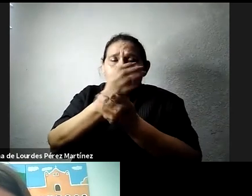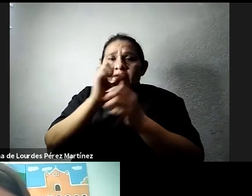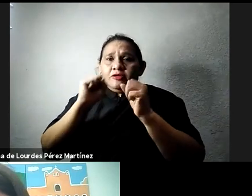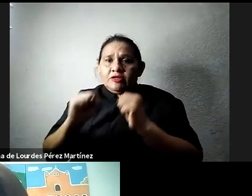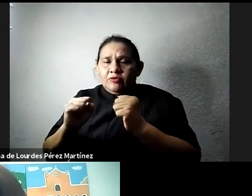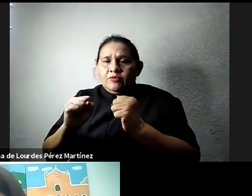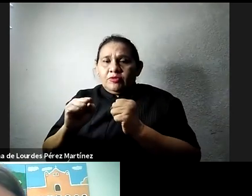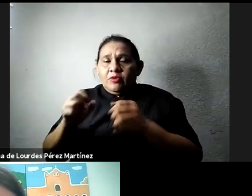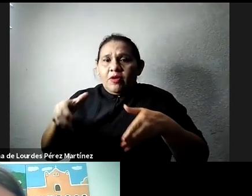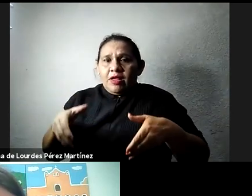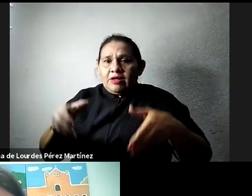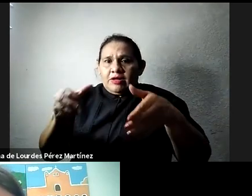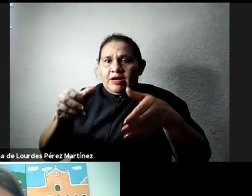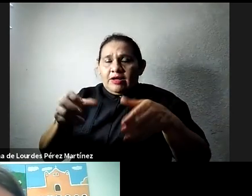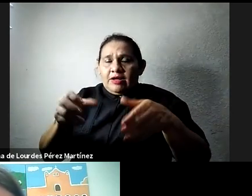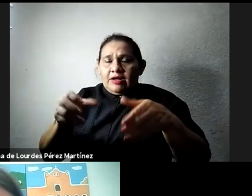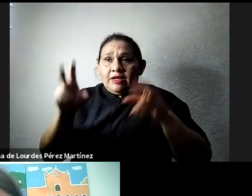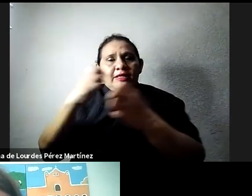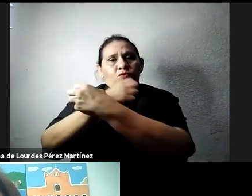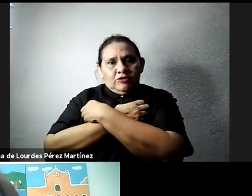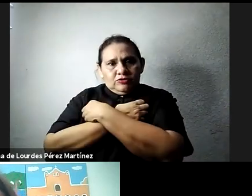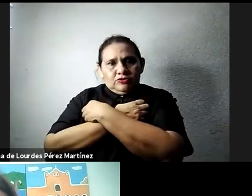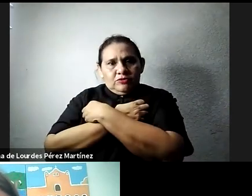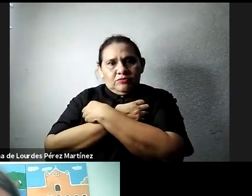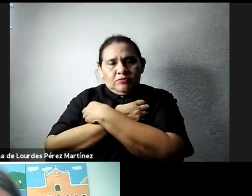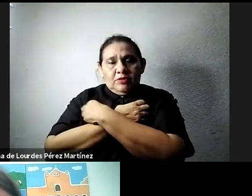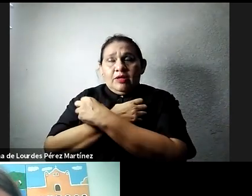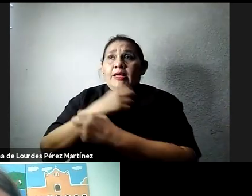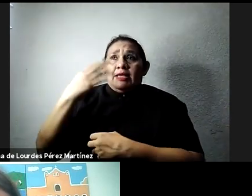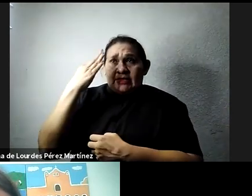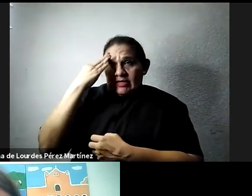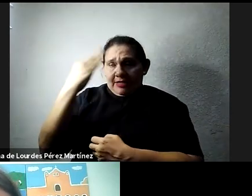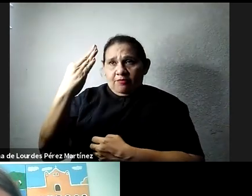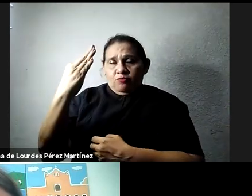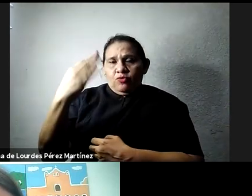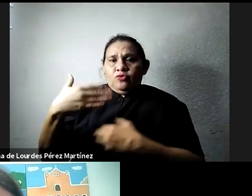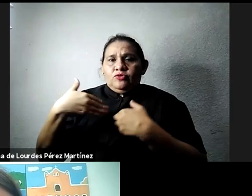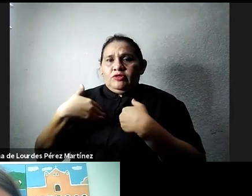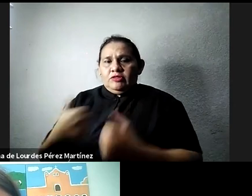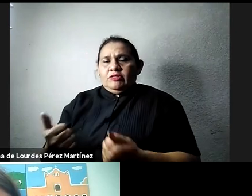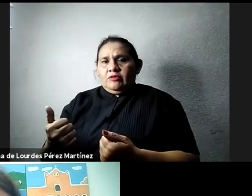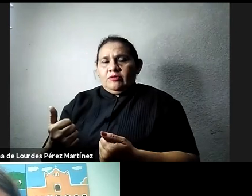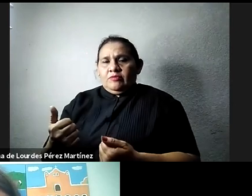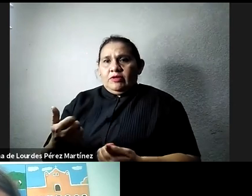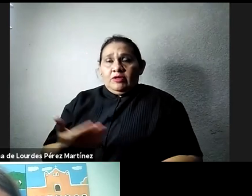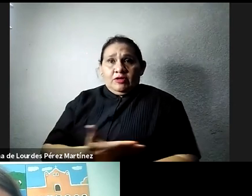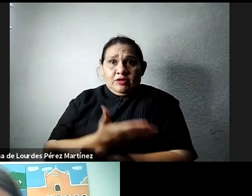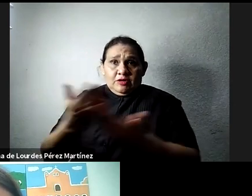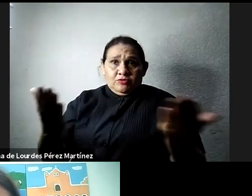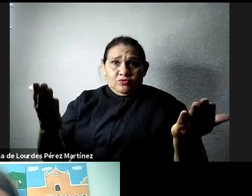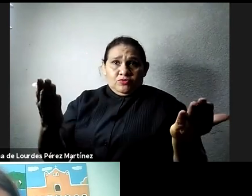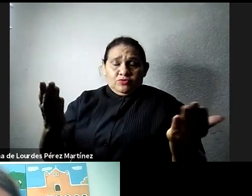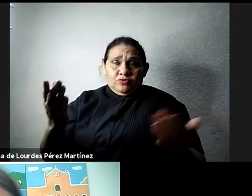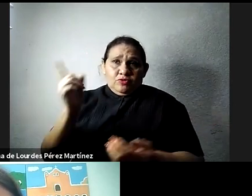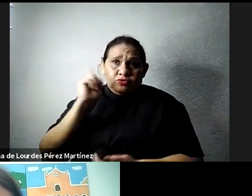en calles es un tema de educación, de tiempo, de entender precisamente que todos y todas